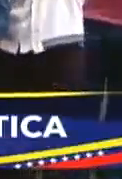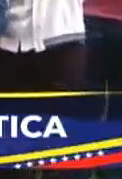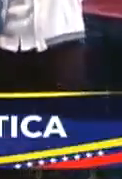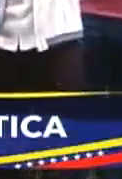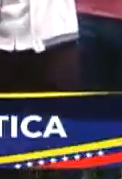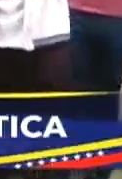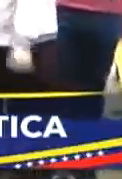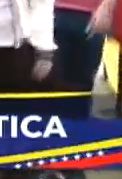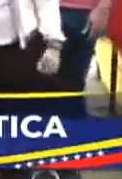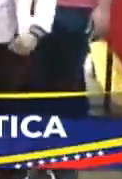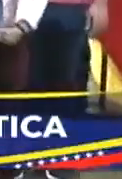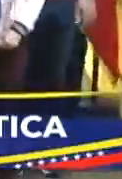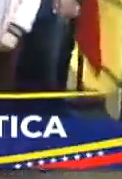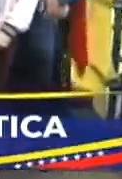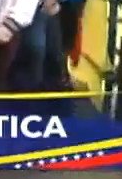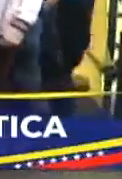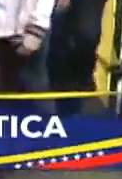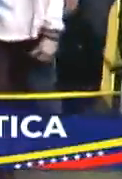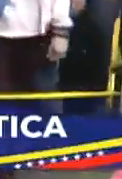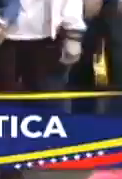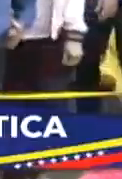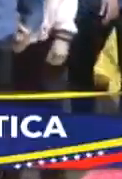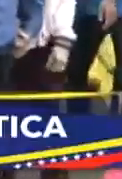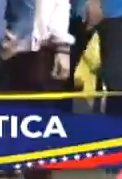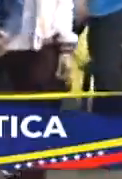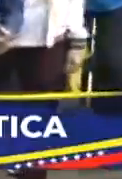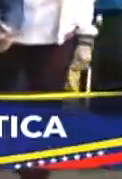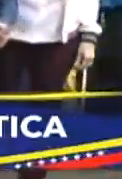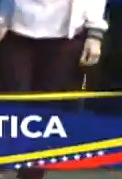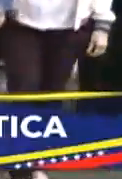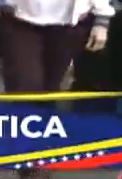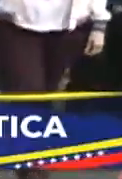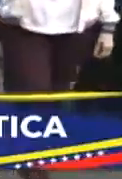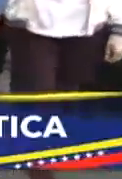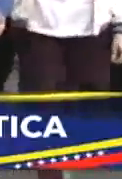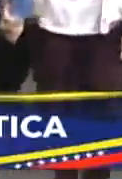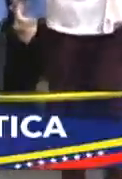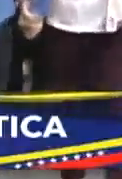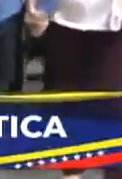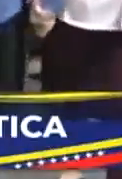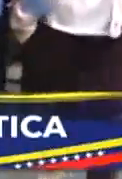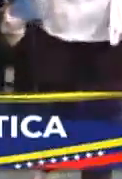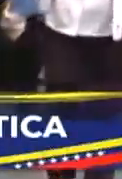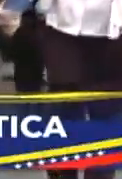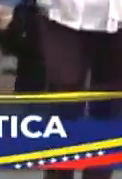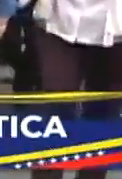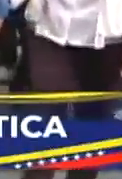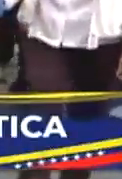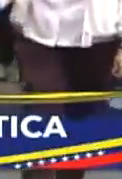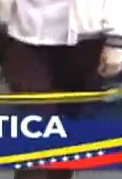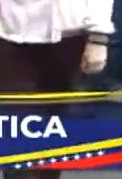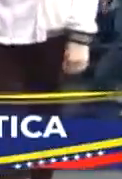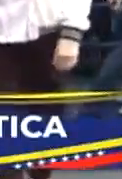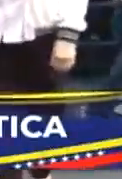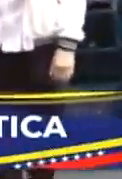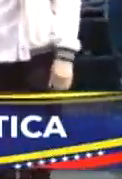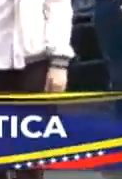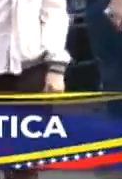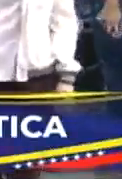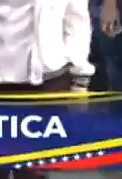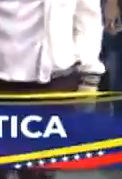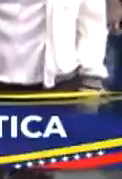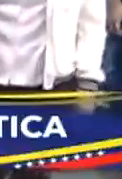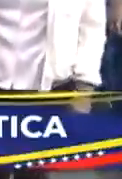Histórica, hemos escuchado la voz de los participantes de esta gran movilización